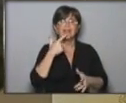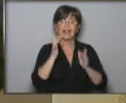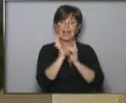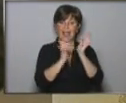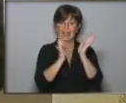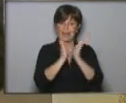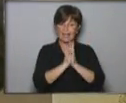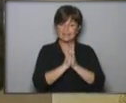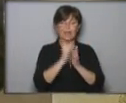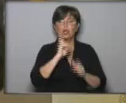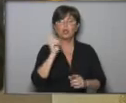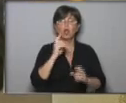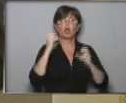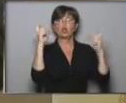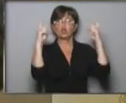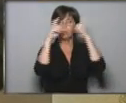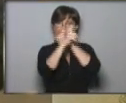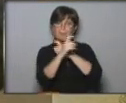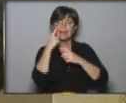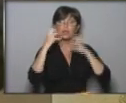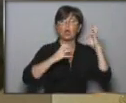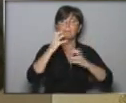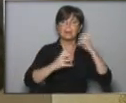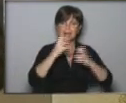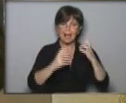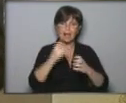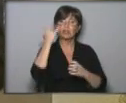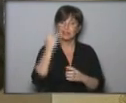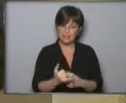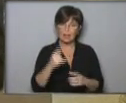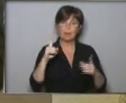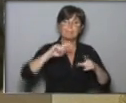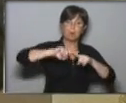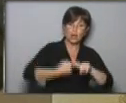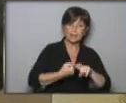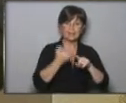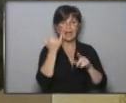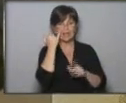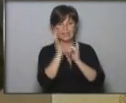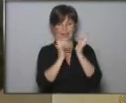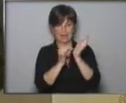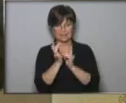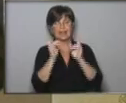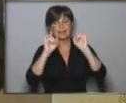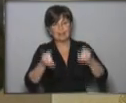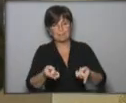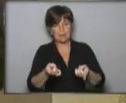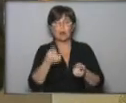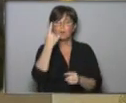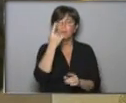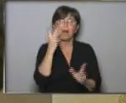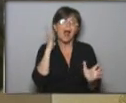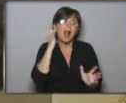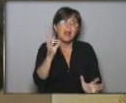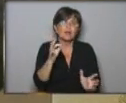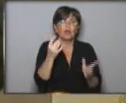los más complicados que los políticos, pero tienen una característica de fondo particular.